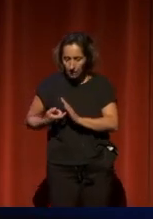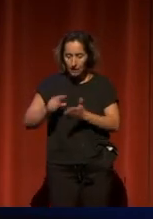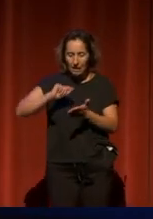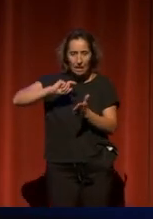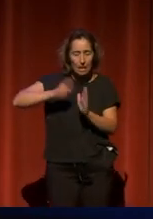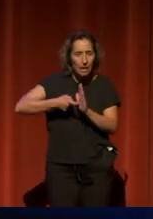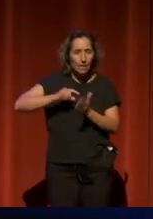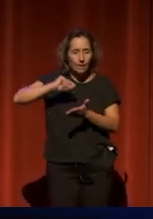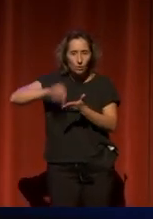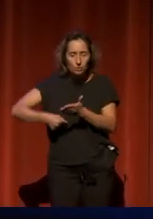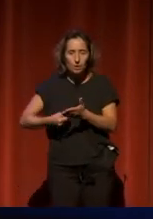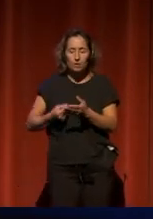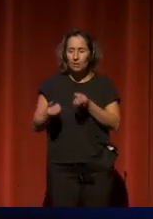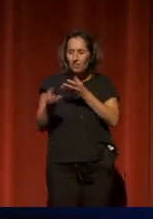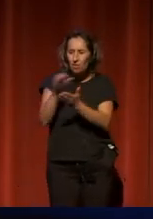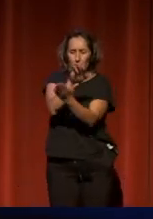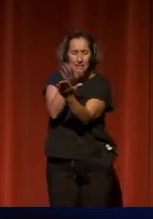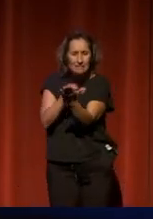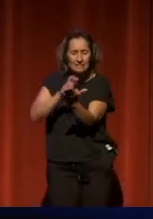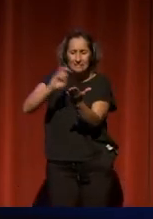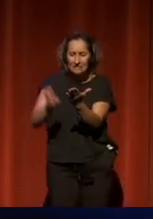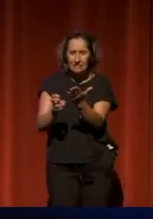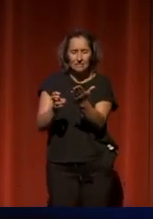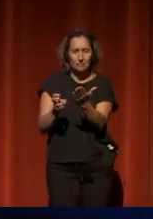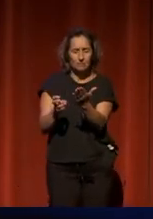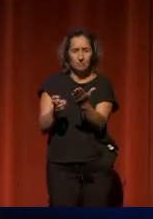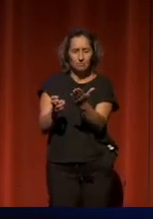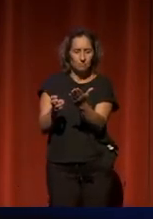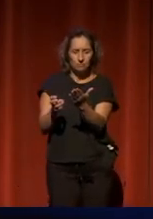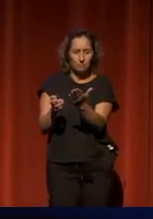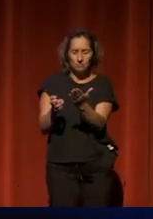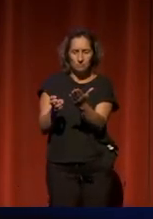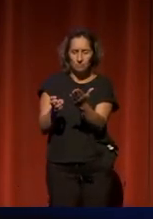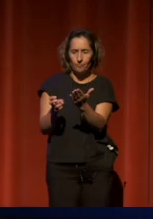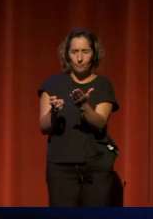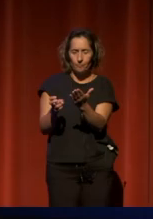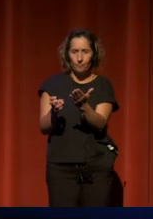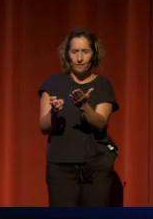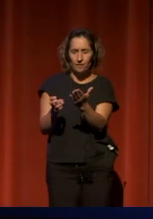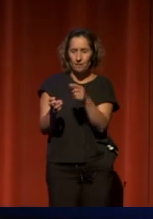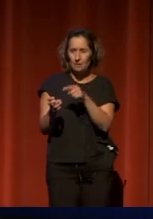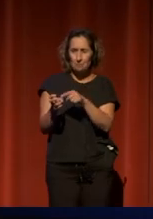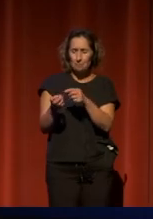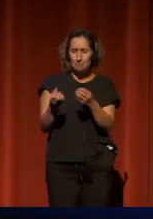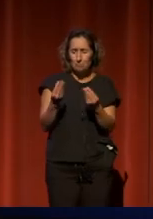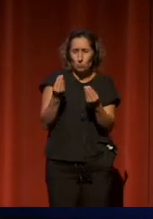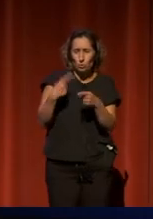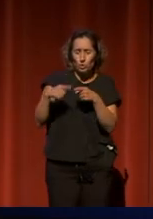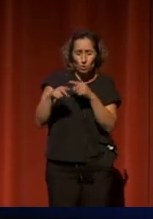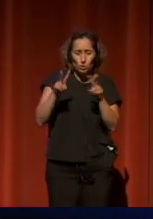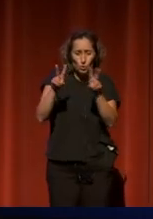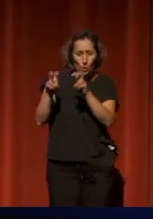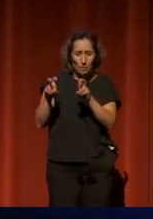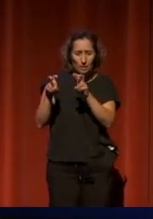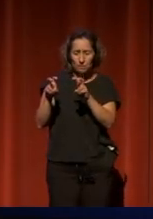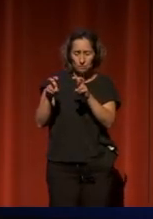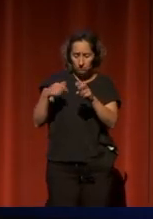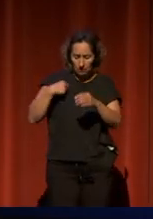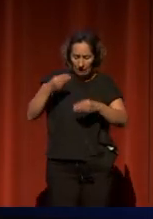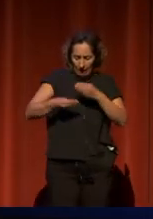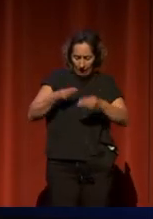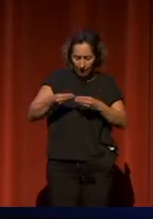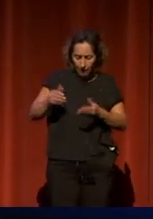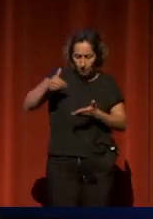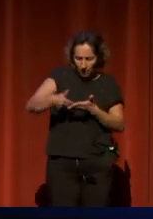contratos de las resoluciones los informes no sé qué de las miles de cosas que nos van o o decenas de cosas nuevas que nos van pidiendo hacer y que nos